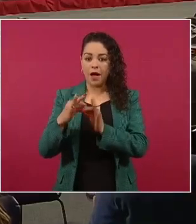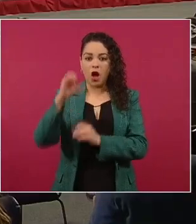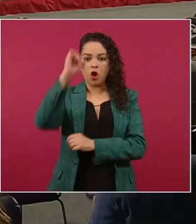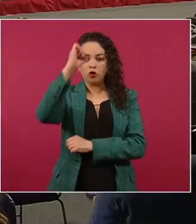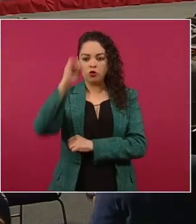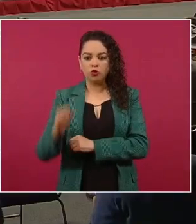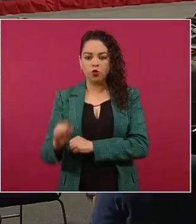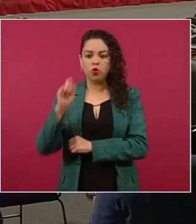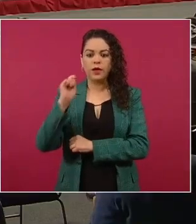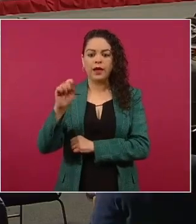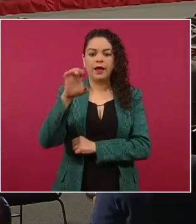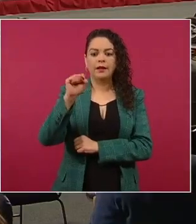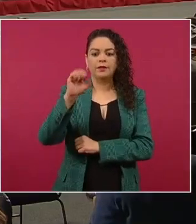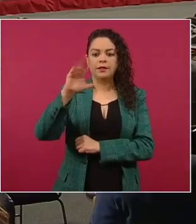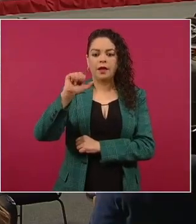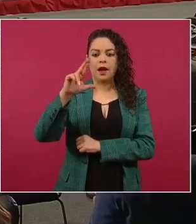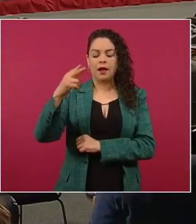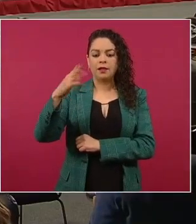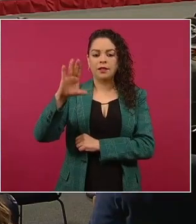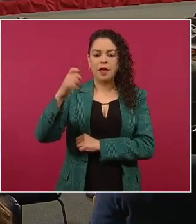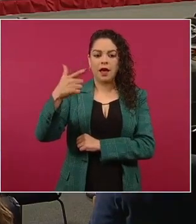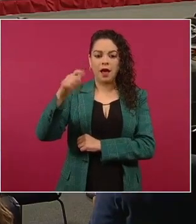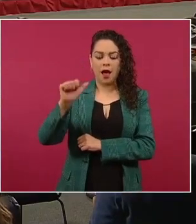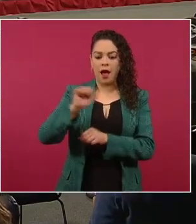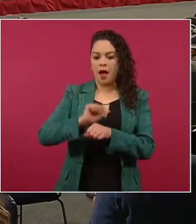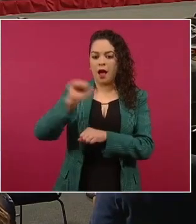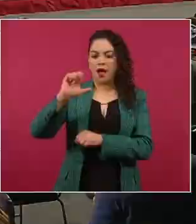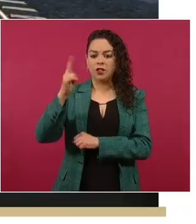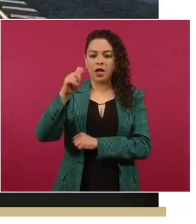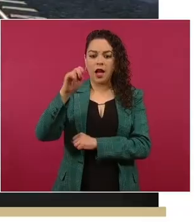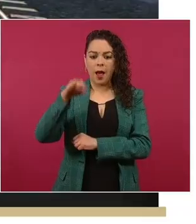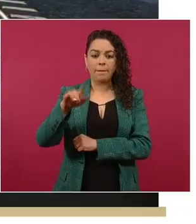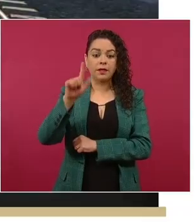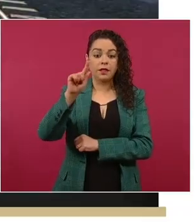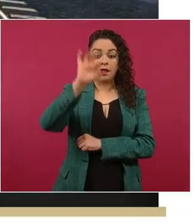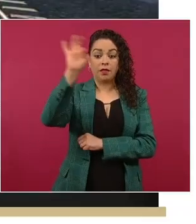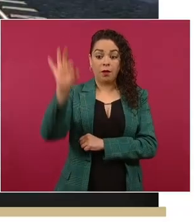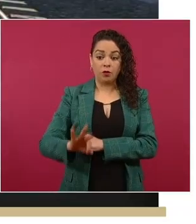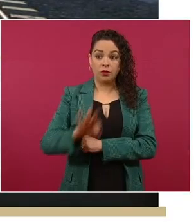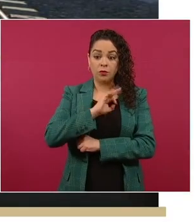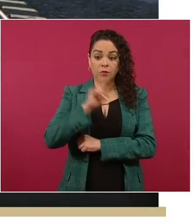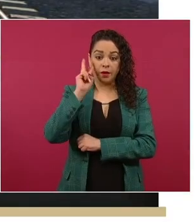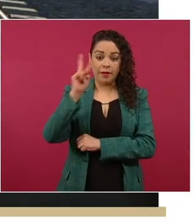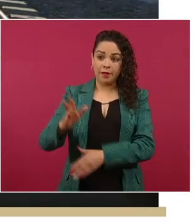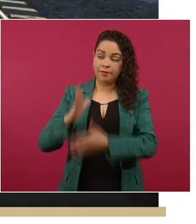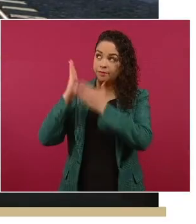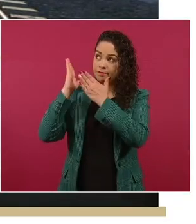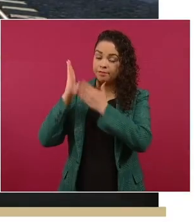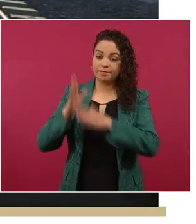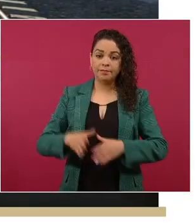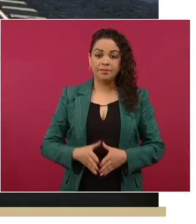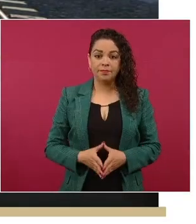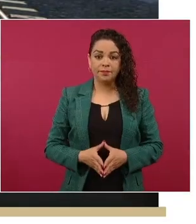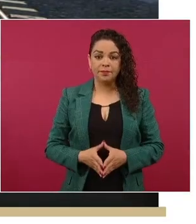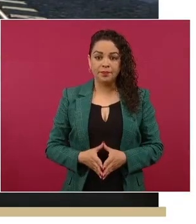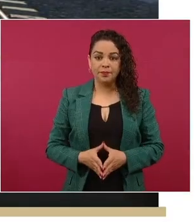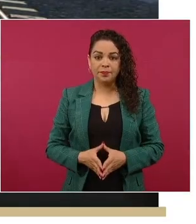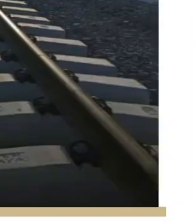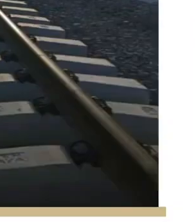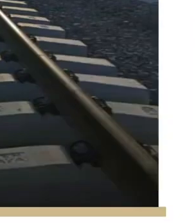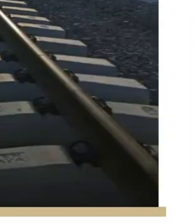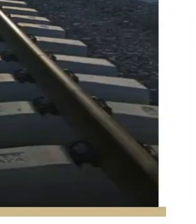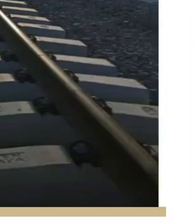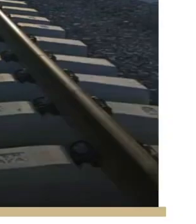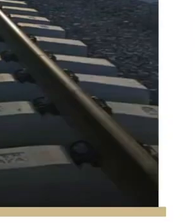de Escárcega a Chiná, la troncal tiene un avance del 70%. El montaje de vía va avanzando de acuerdo